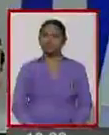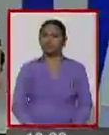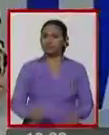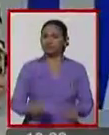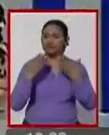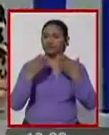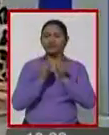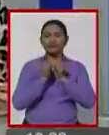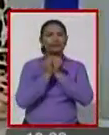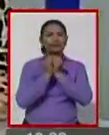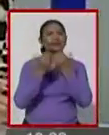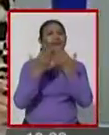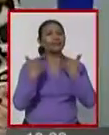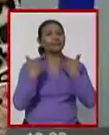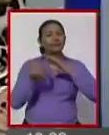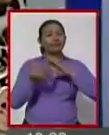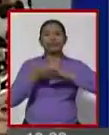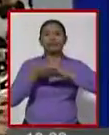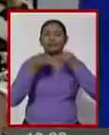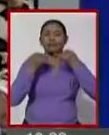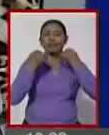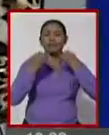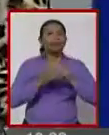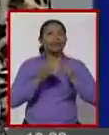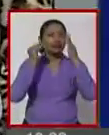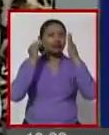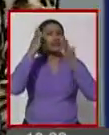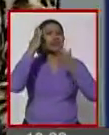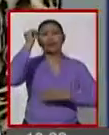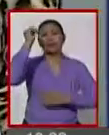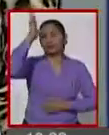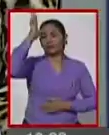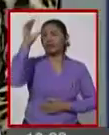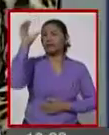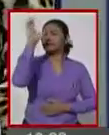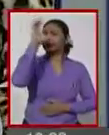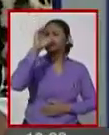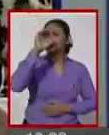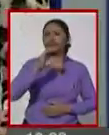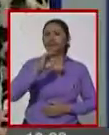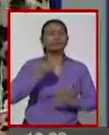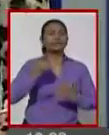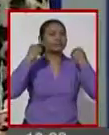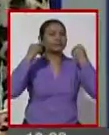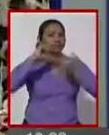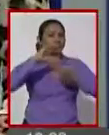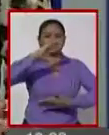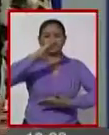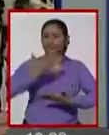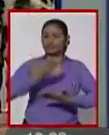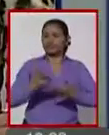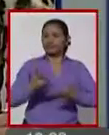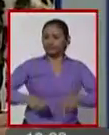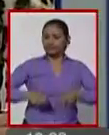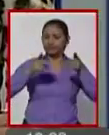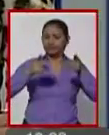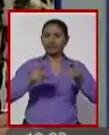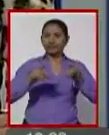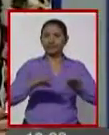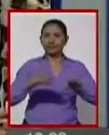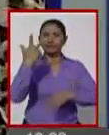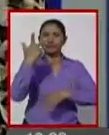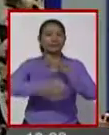Muchas gracias por su compañía. Tenemos más información. Atención, porque un papá está buscando desesperadamente a su hijo. Él denunció que el